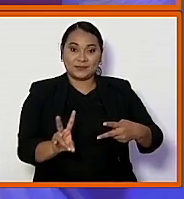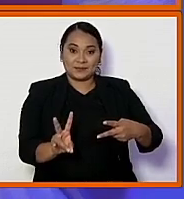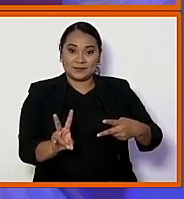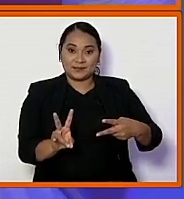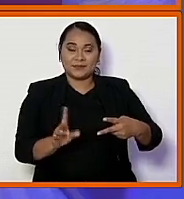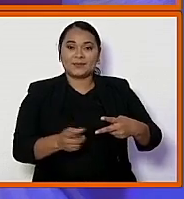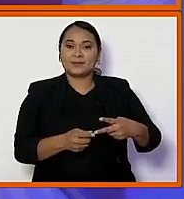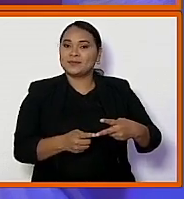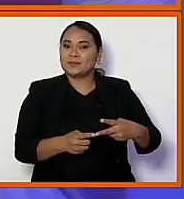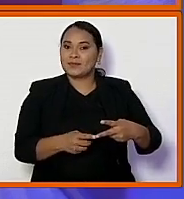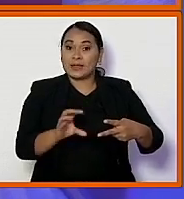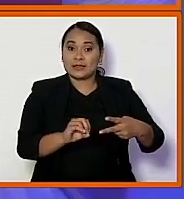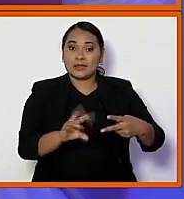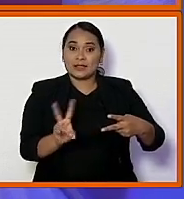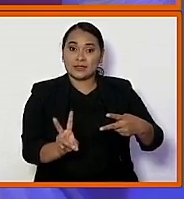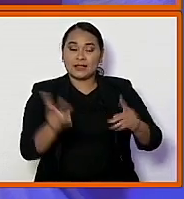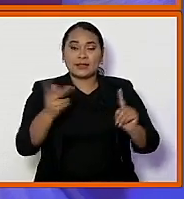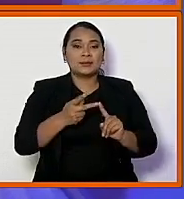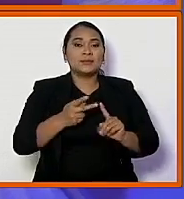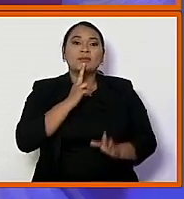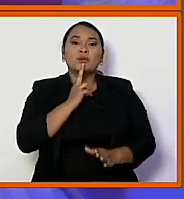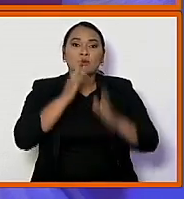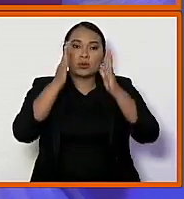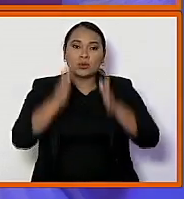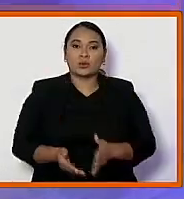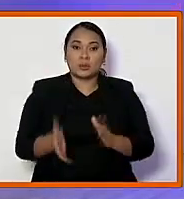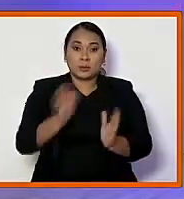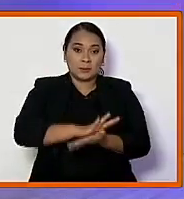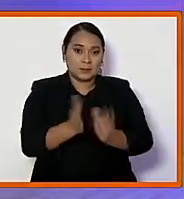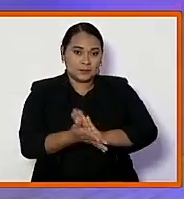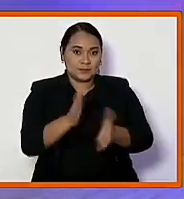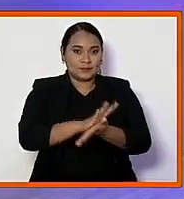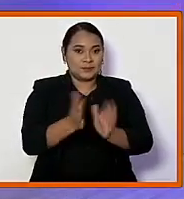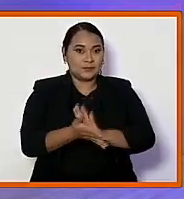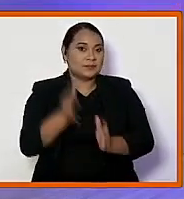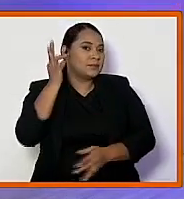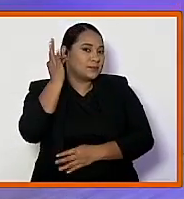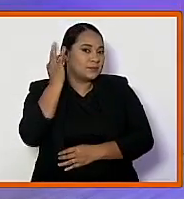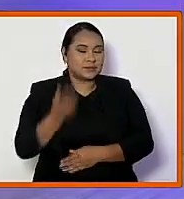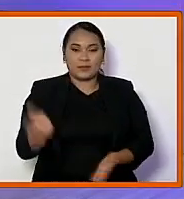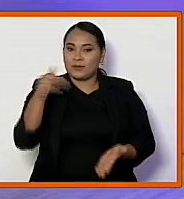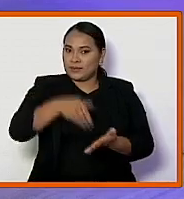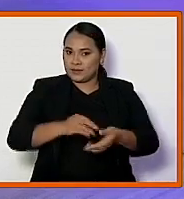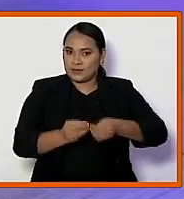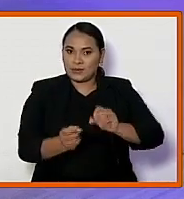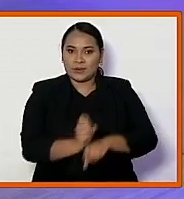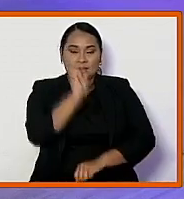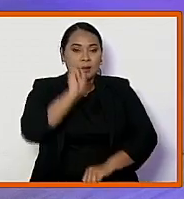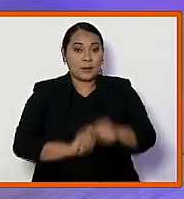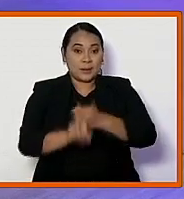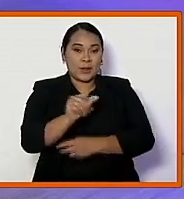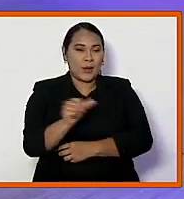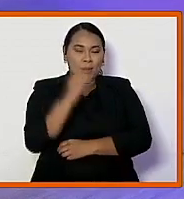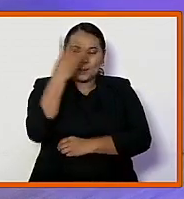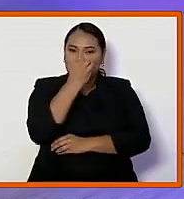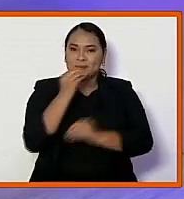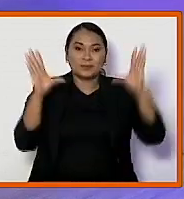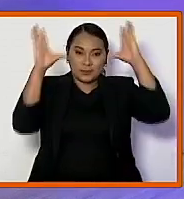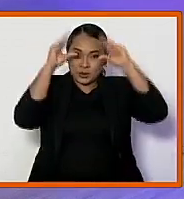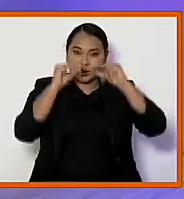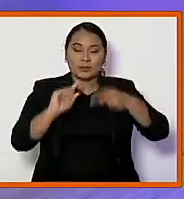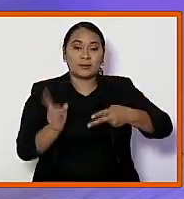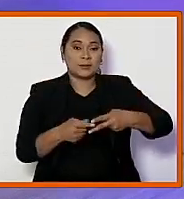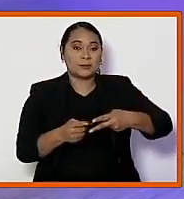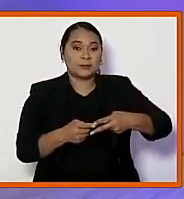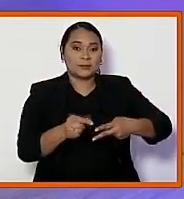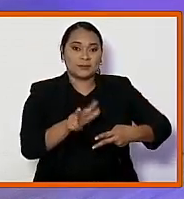segundo número ganador, 07, con su catrachada tortillera. Los números ganadores para premiados en esta hermosa noche son posición 1,